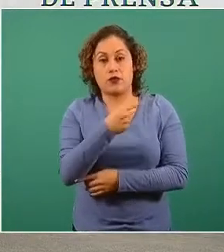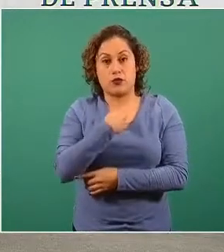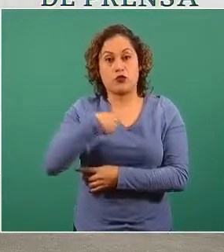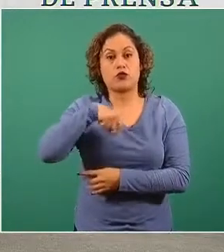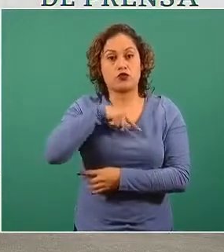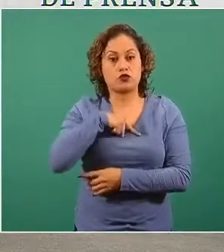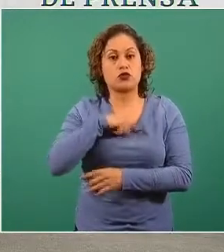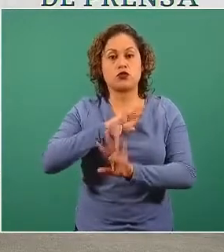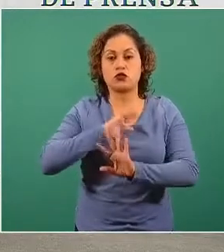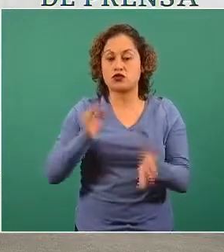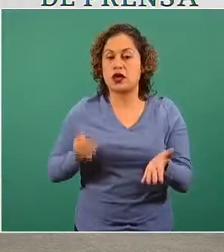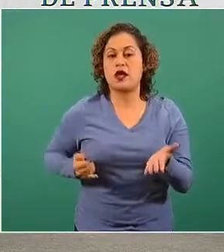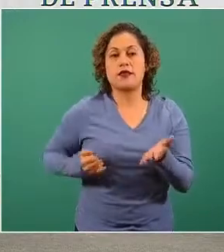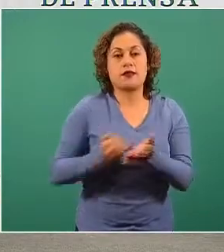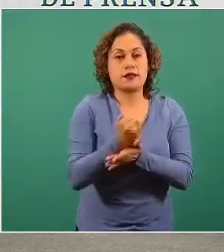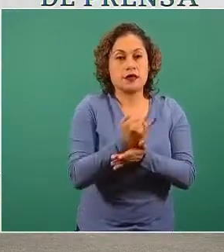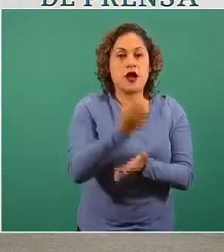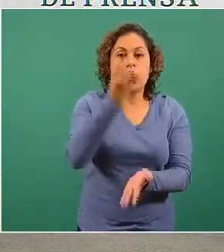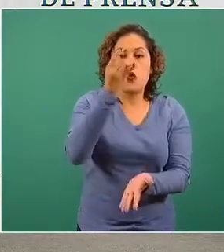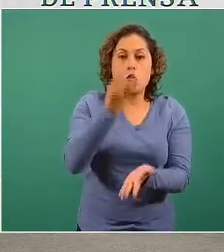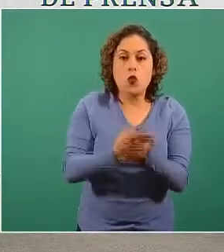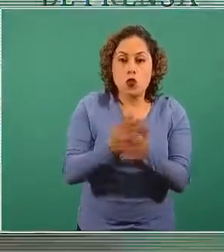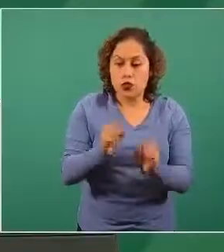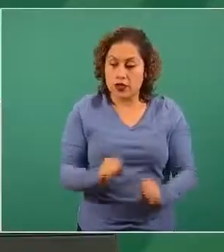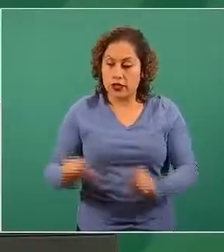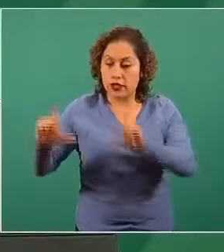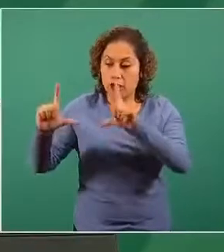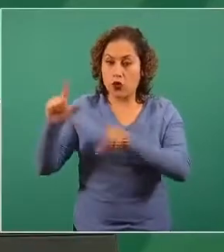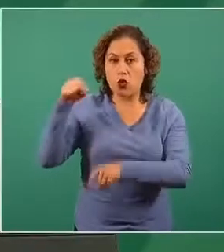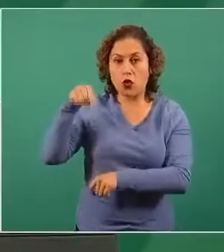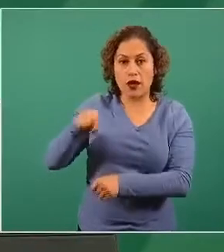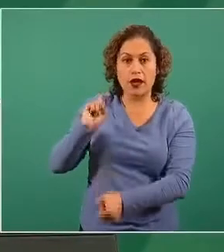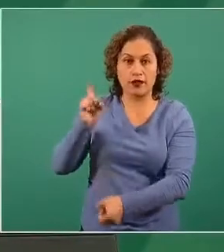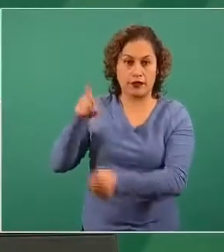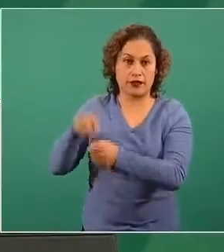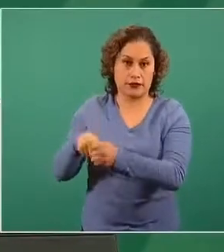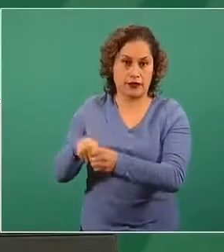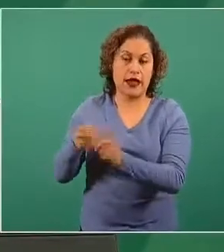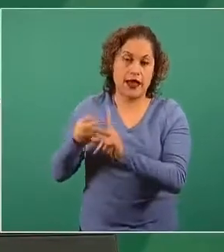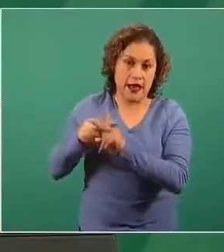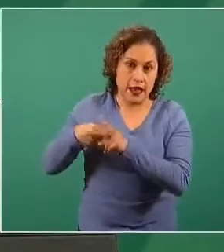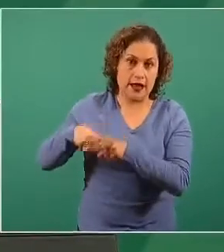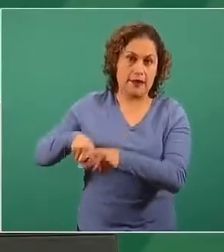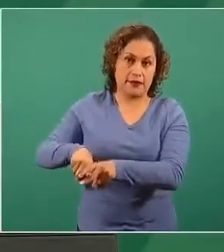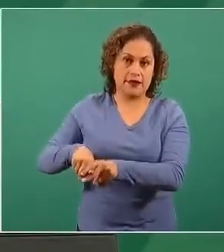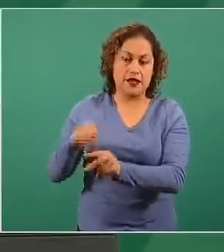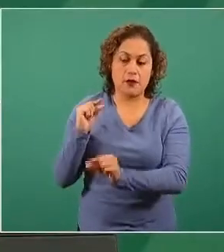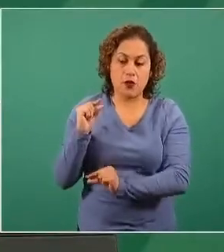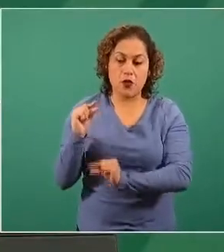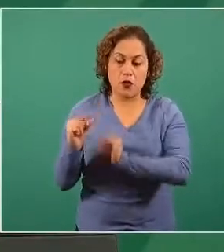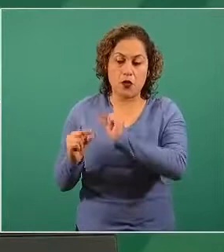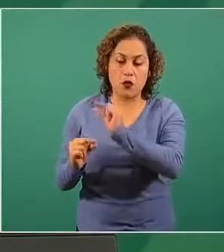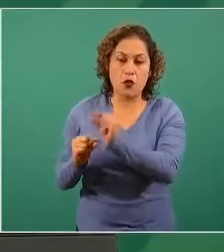se han registrado ahí de forma voluntaria para ver cómo avanza poco a poco el registro voluntario de las personas. Esto nos